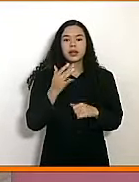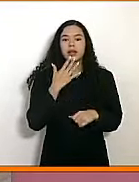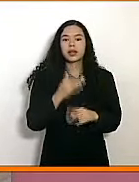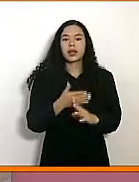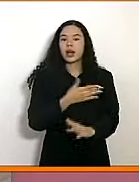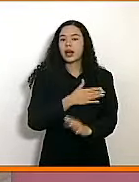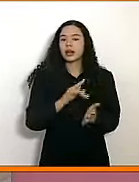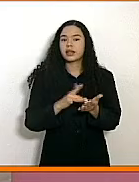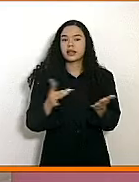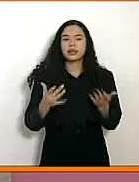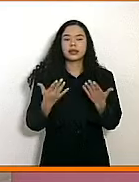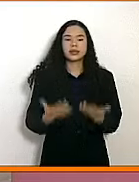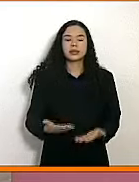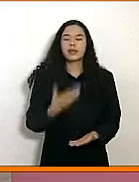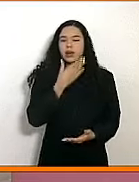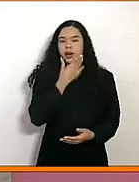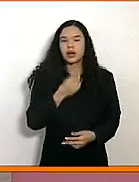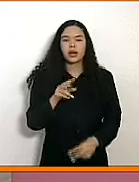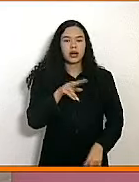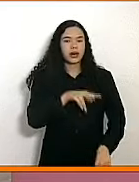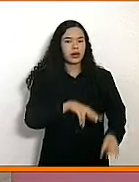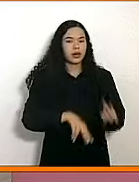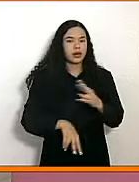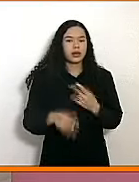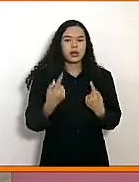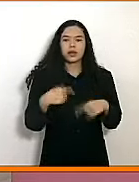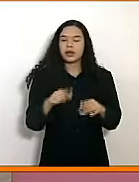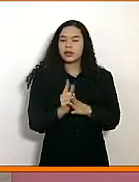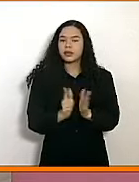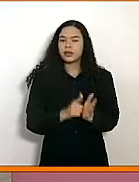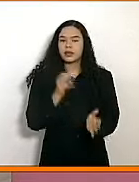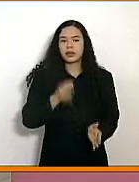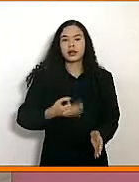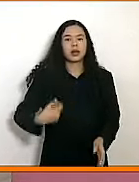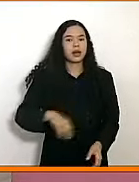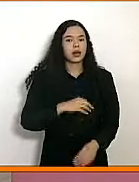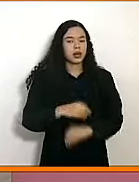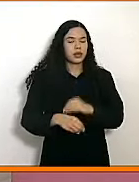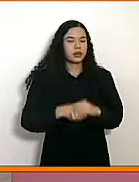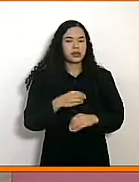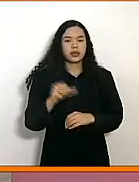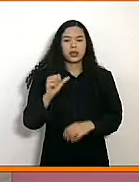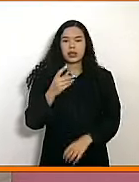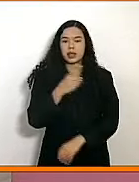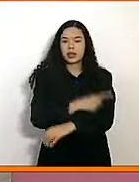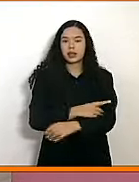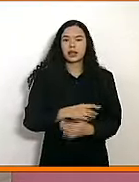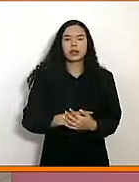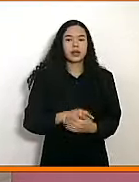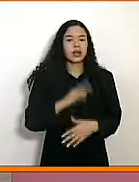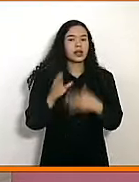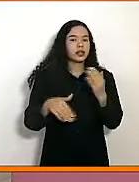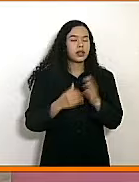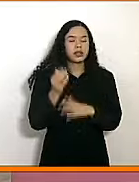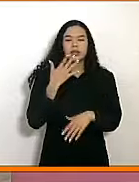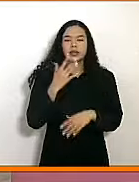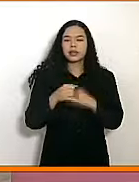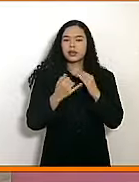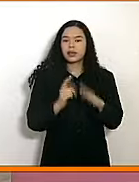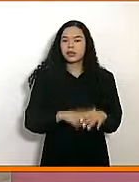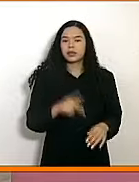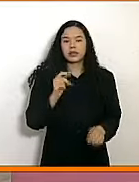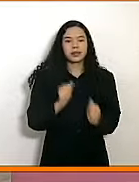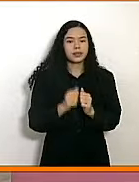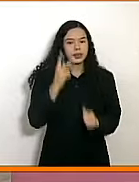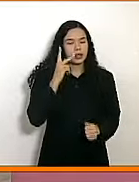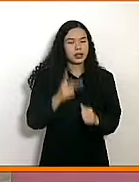Pero antes agradecemos la presencia de nuestro notario, quien le da transparencia a nuestro segundo sorteo en este día. Suerte, querido jugador, porque conoceremos